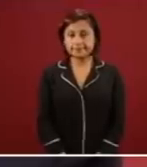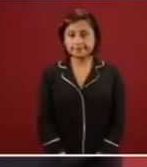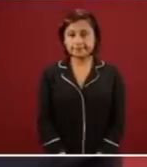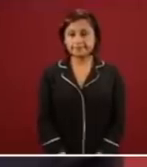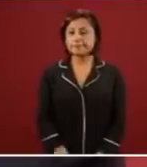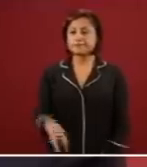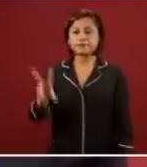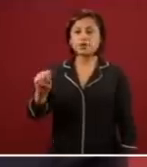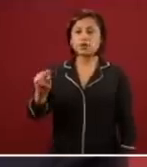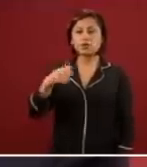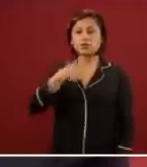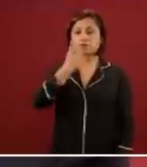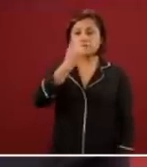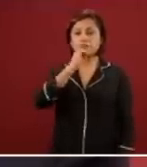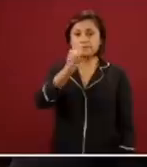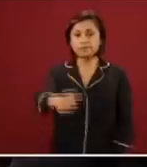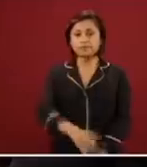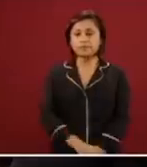no me equivoqué.